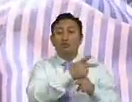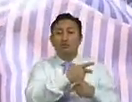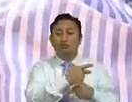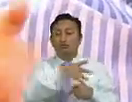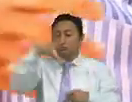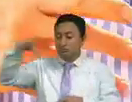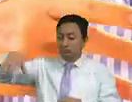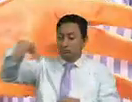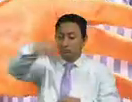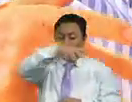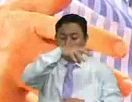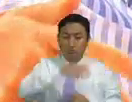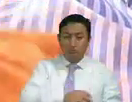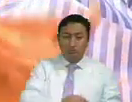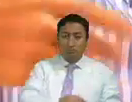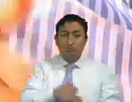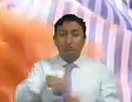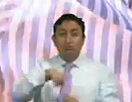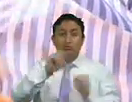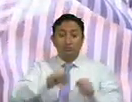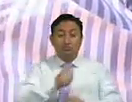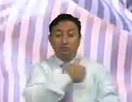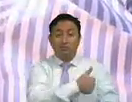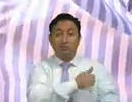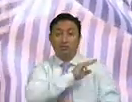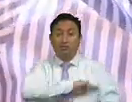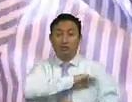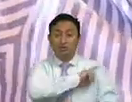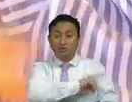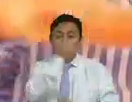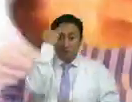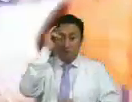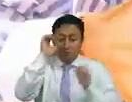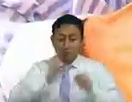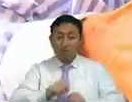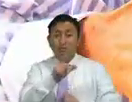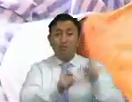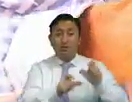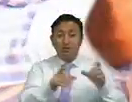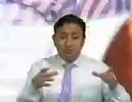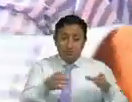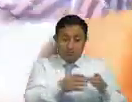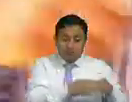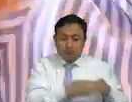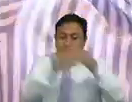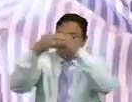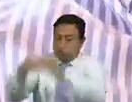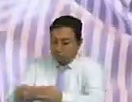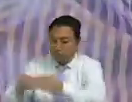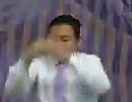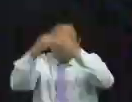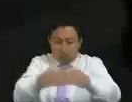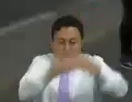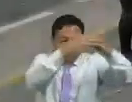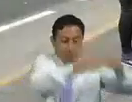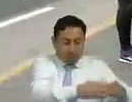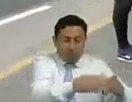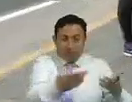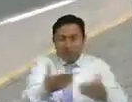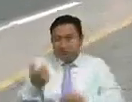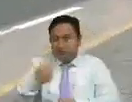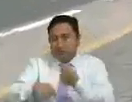y eso debería ser algo que el propio municipio desarrolla para recoger la gente de la calle y ponerlos en los mercados